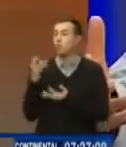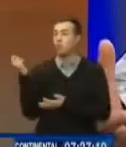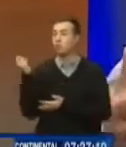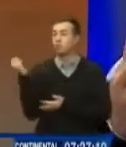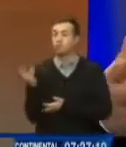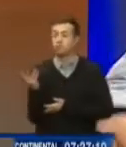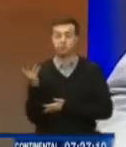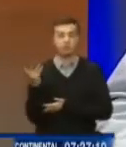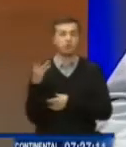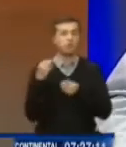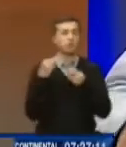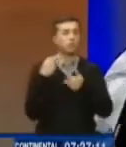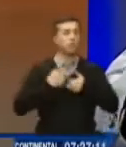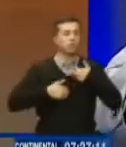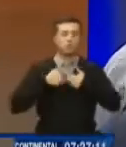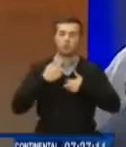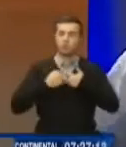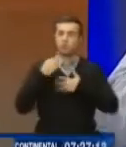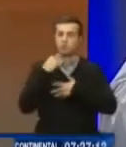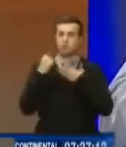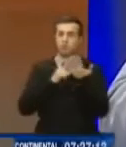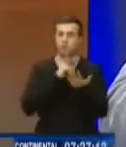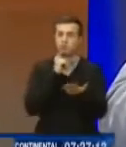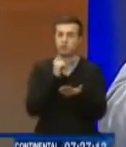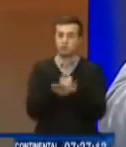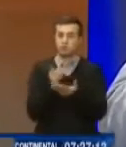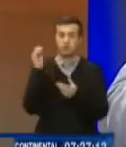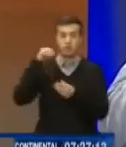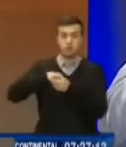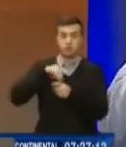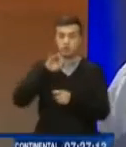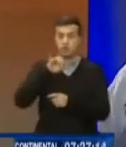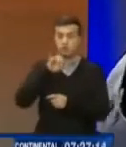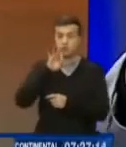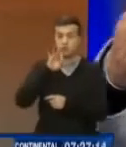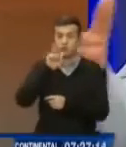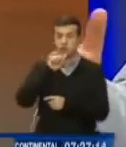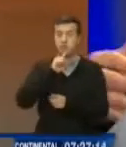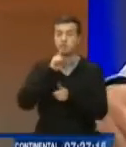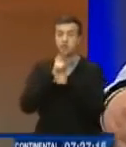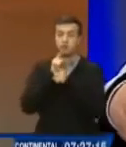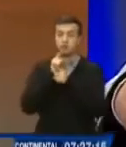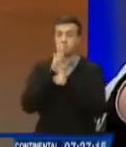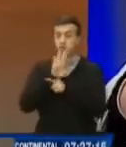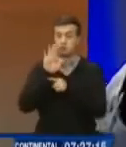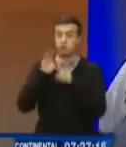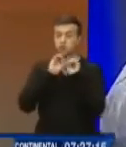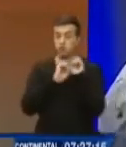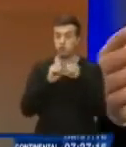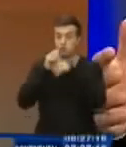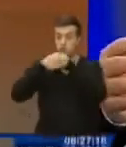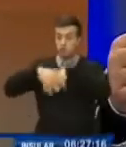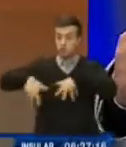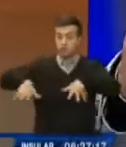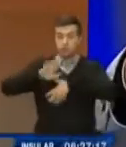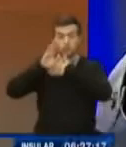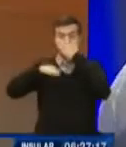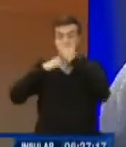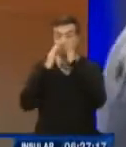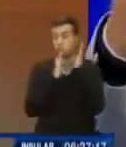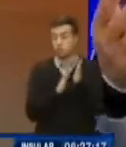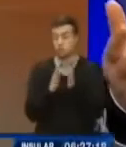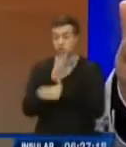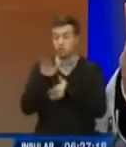cantidad de estructuras que no sólo están dentro de la fifa y sus distintos niveles de organización regional y nacional